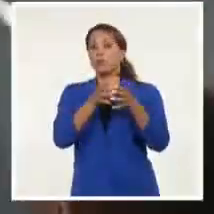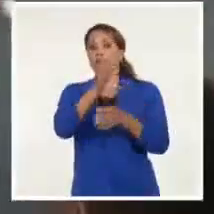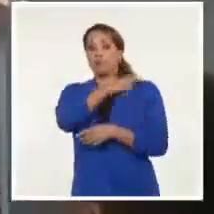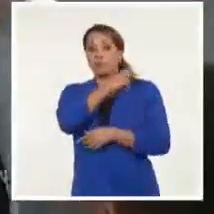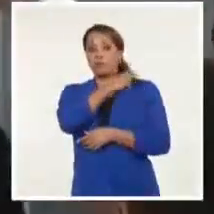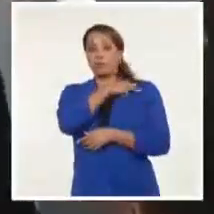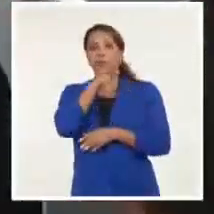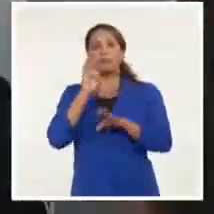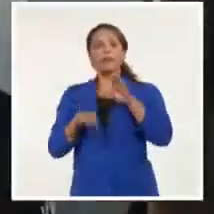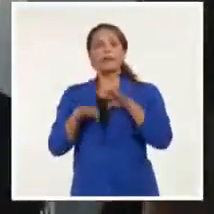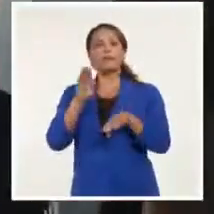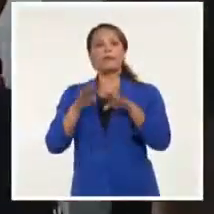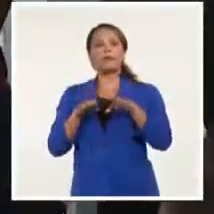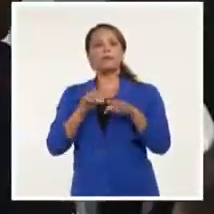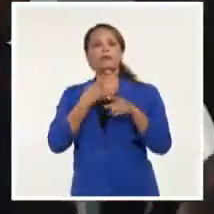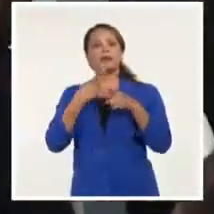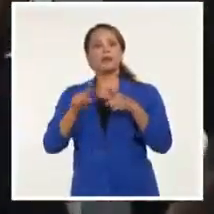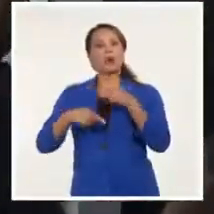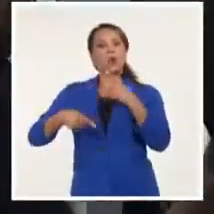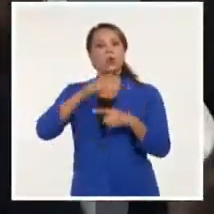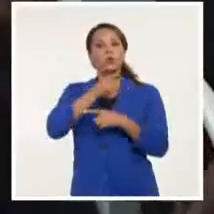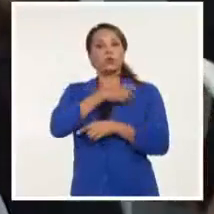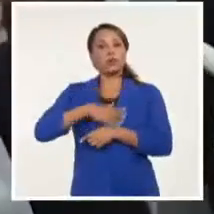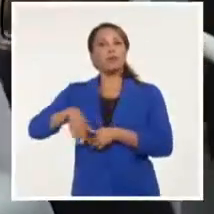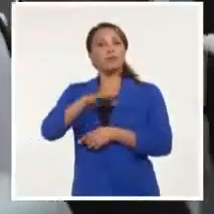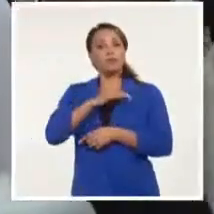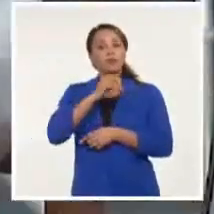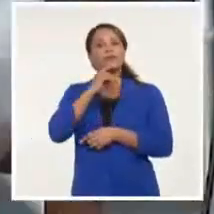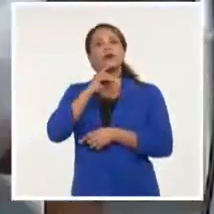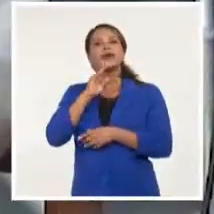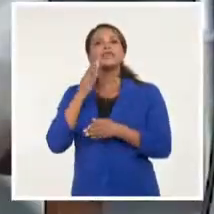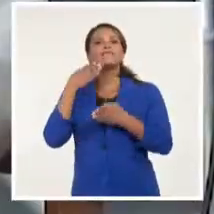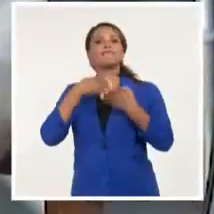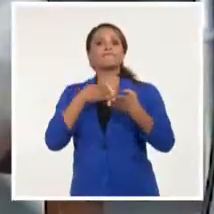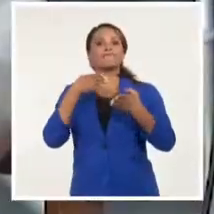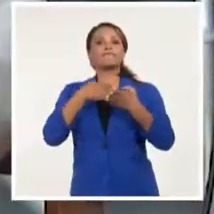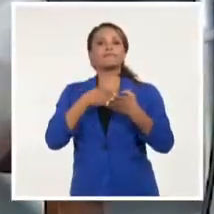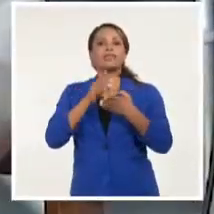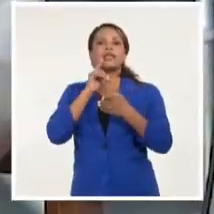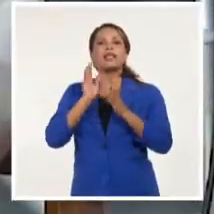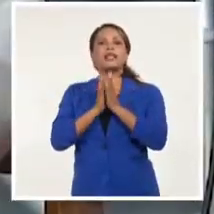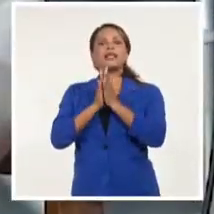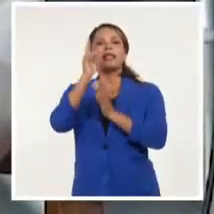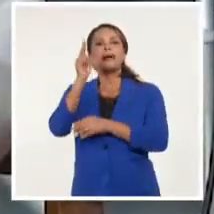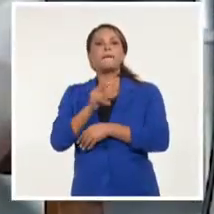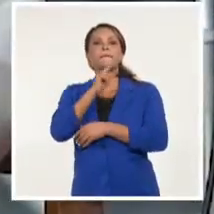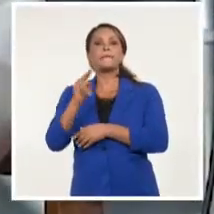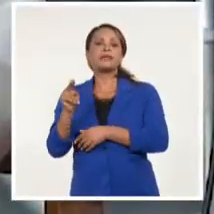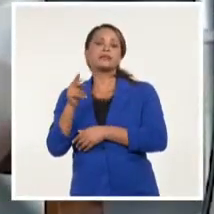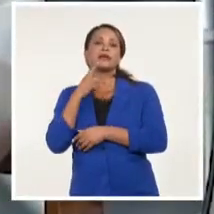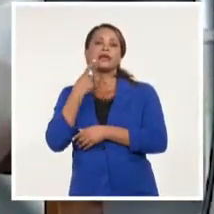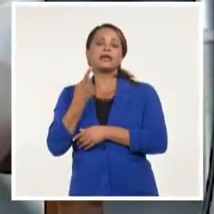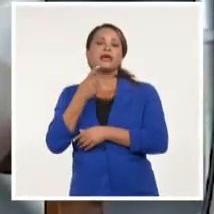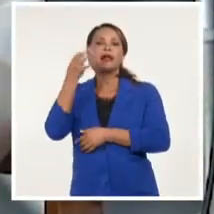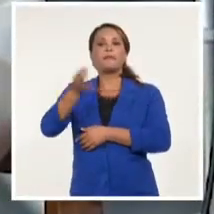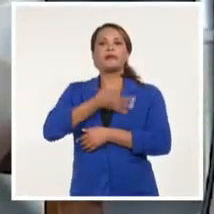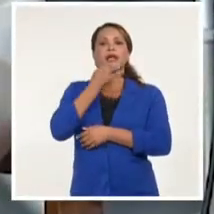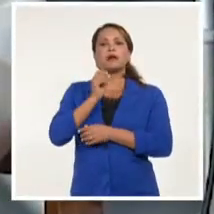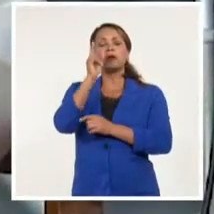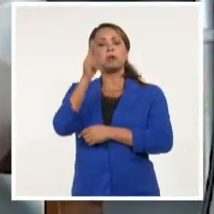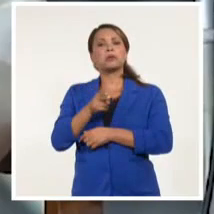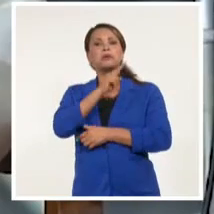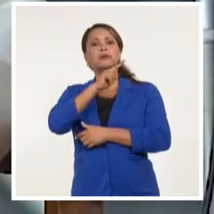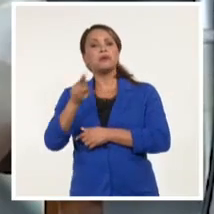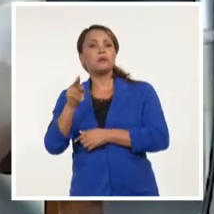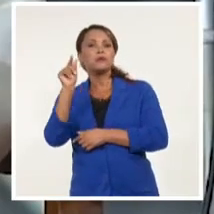de tendencia ultraderechista Jair Bolsonaro, interrumpieran las misas con el argumento de que los religiosos